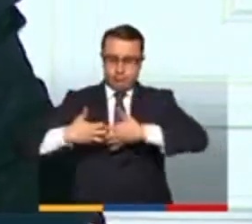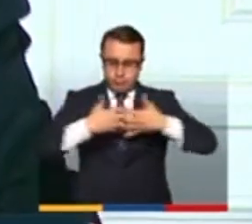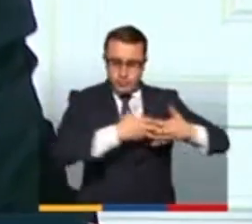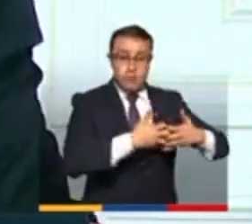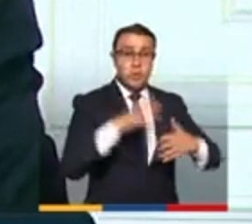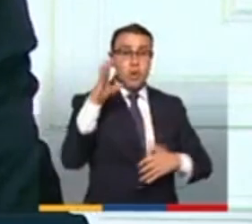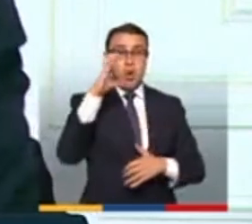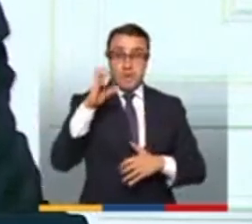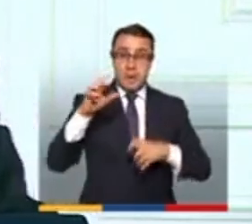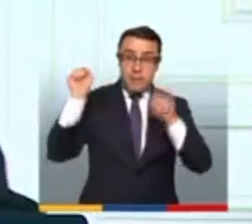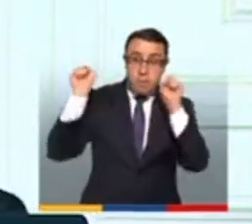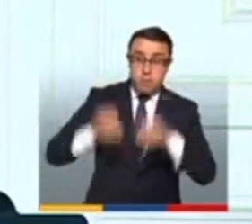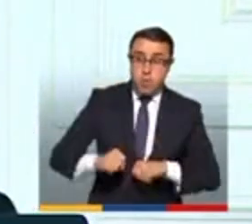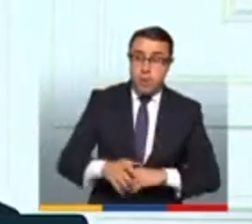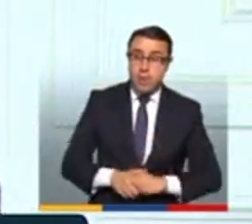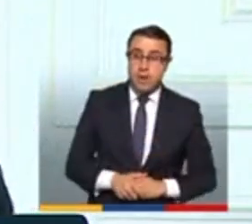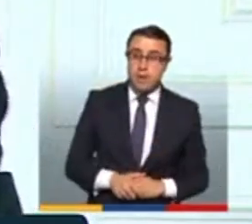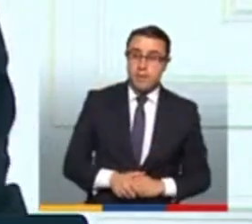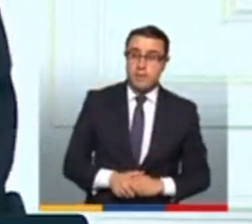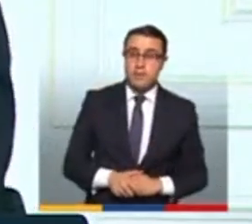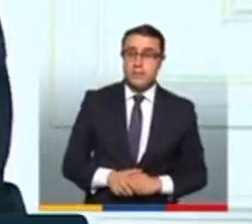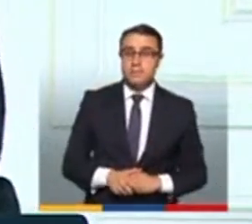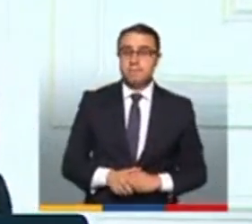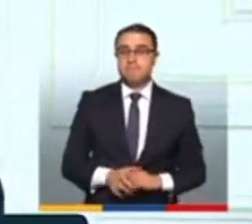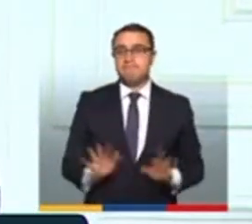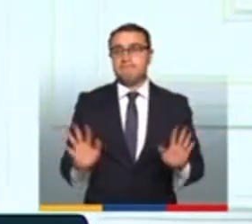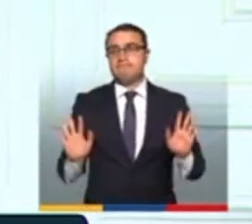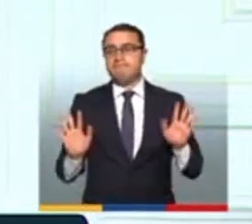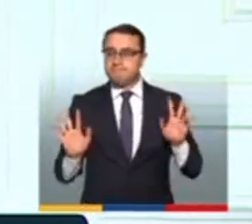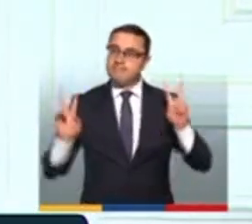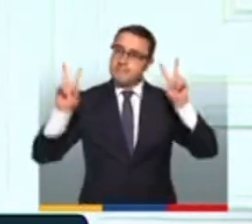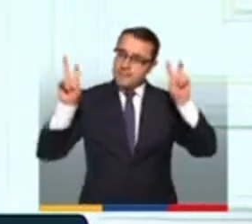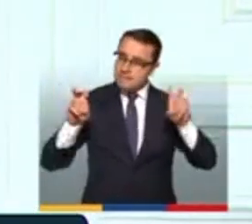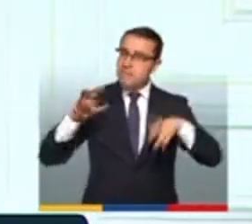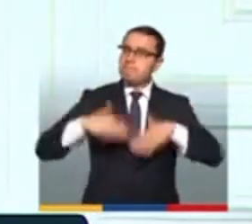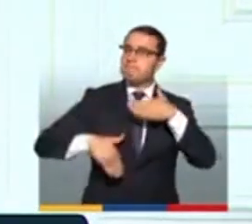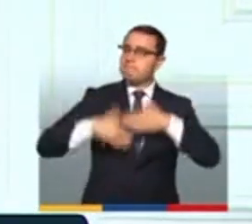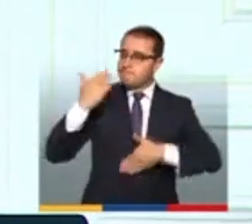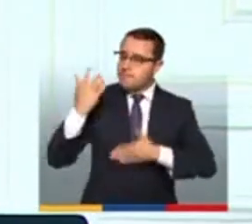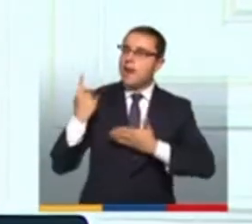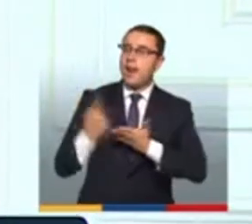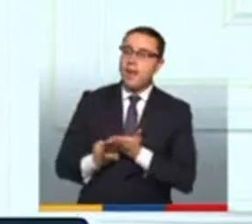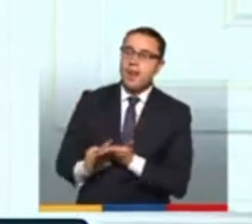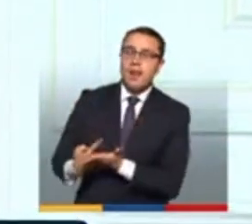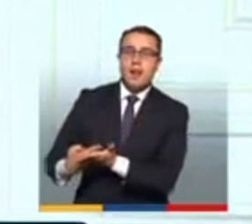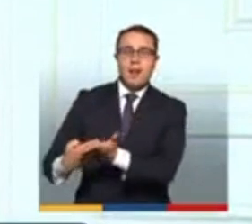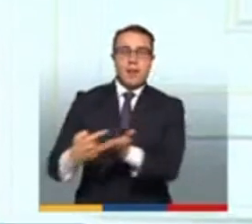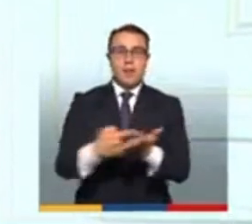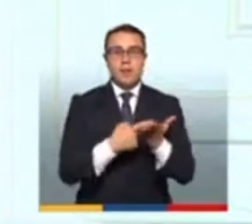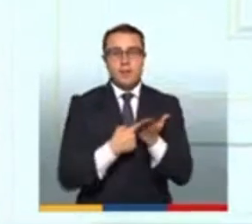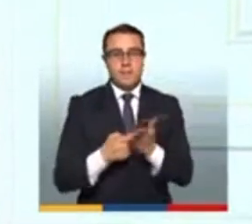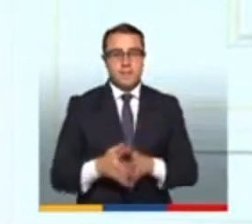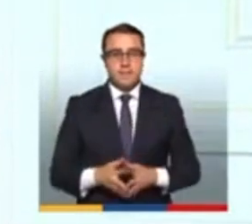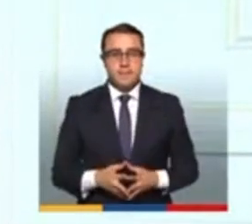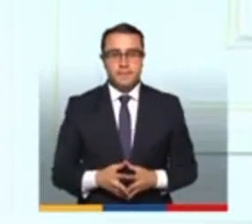Colombia. Eso es un tema que hemos empezado a discutir, que implica